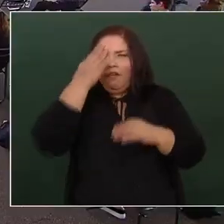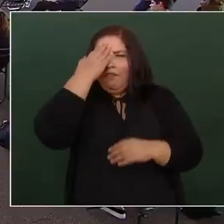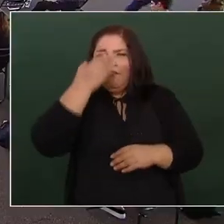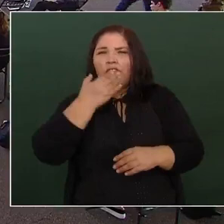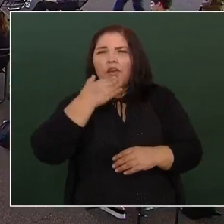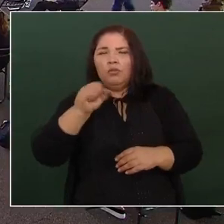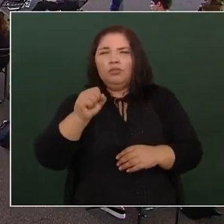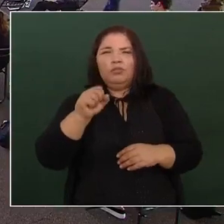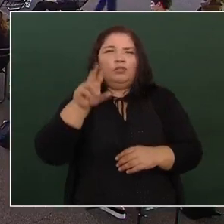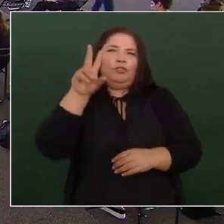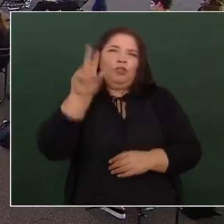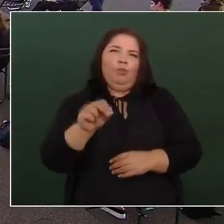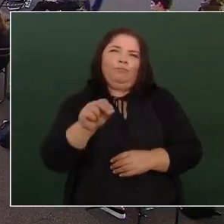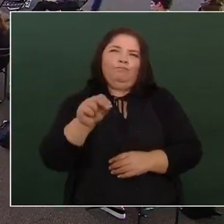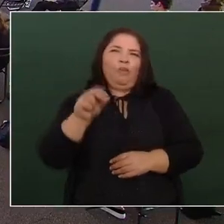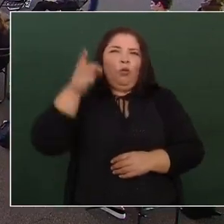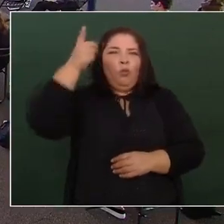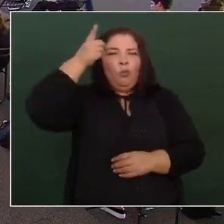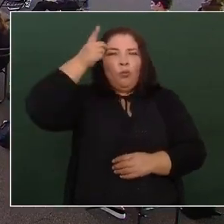los dueños